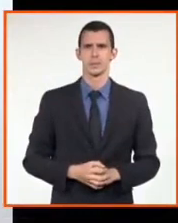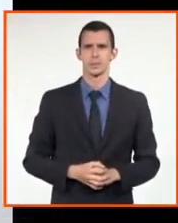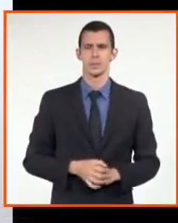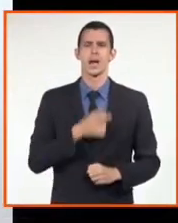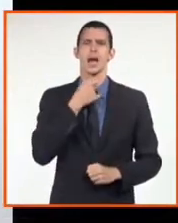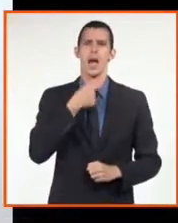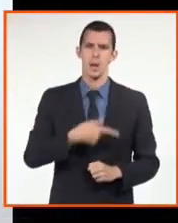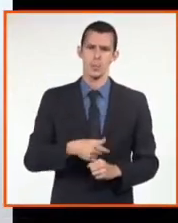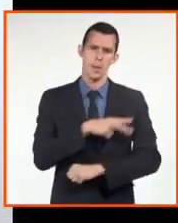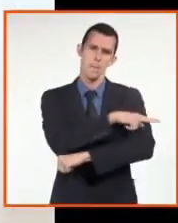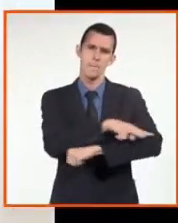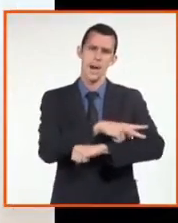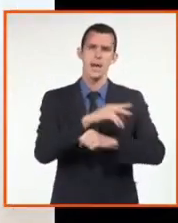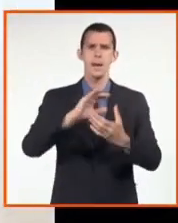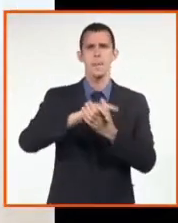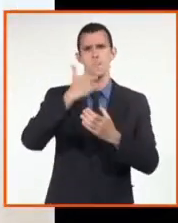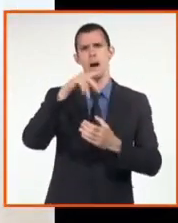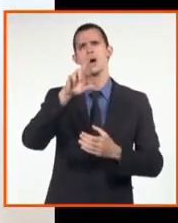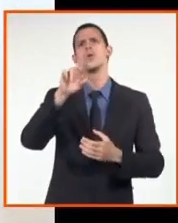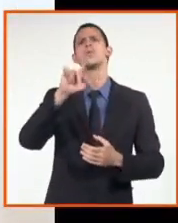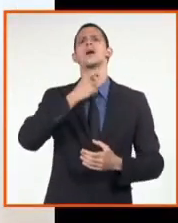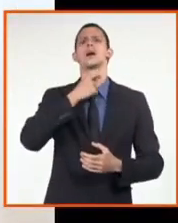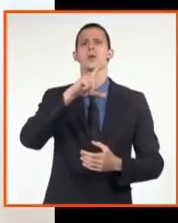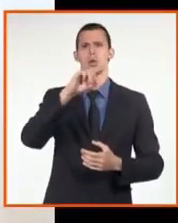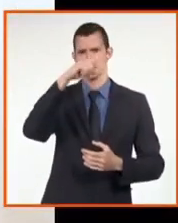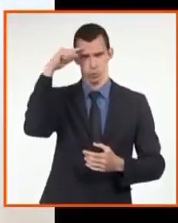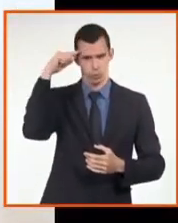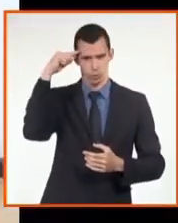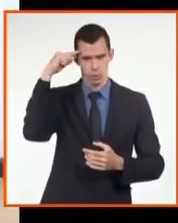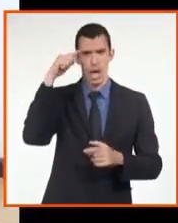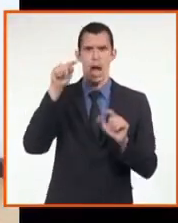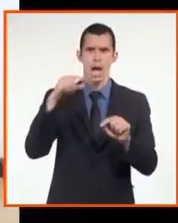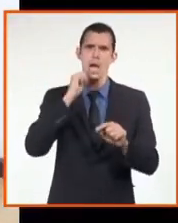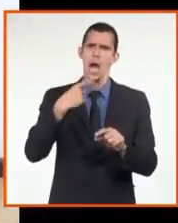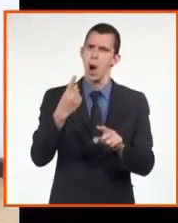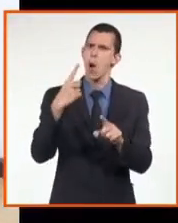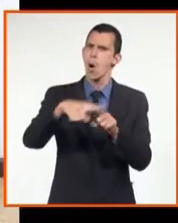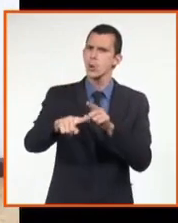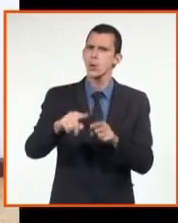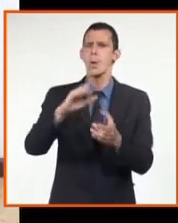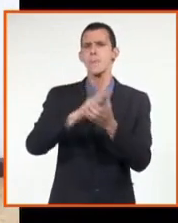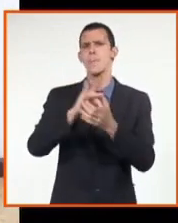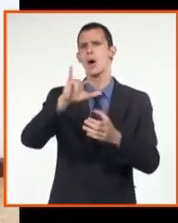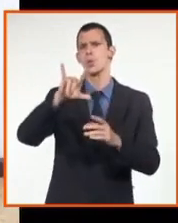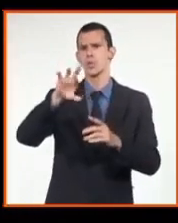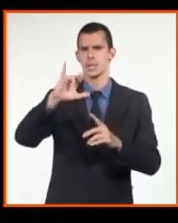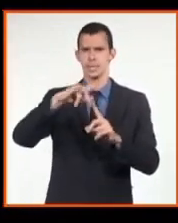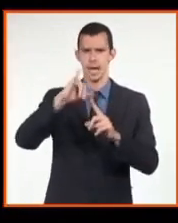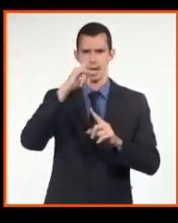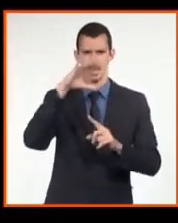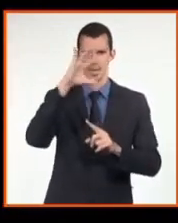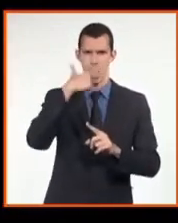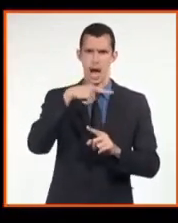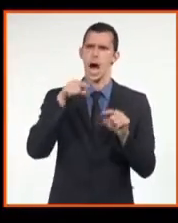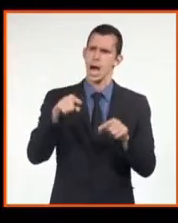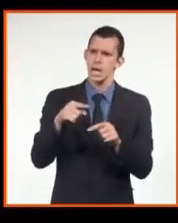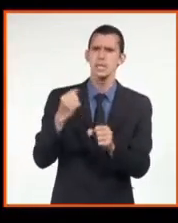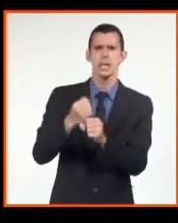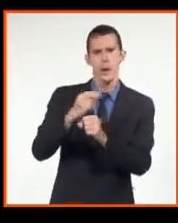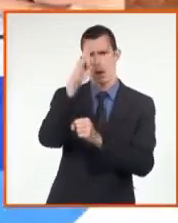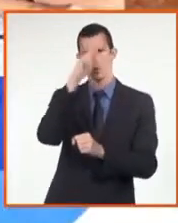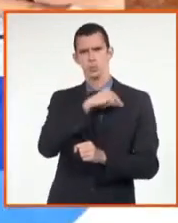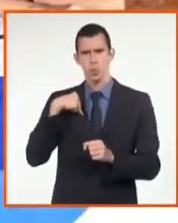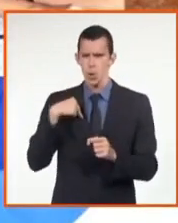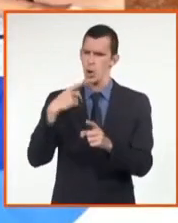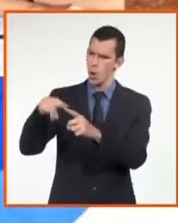Marruecos incluyó mauritania no donde tenemos también colaboradores no y la de sri lanka por ejemplo tuvo maldivas no